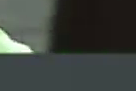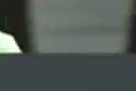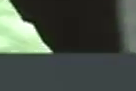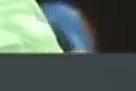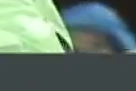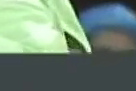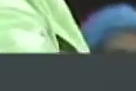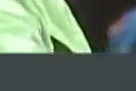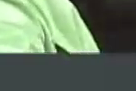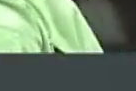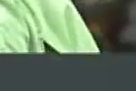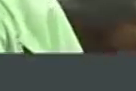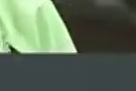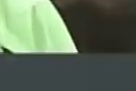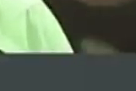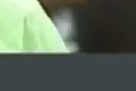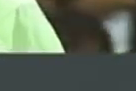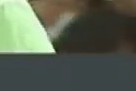abrazados,